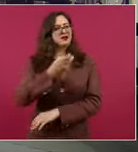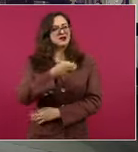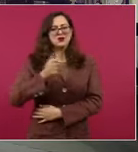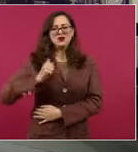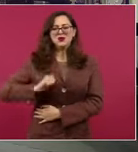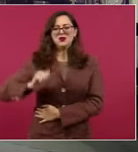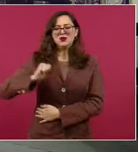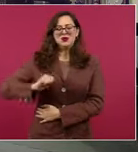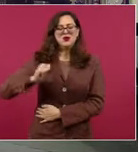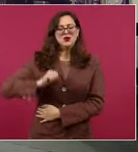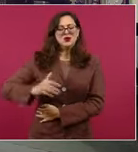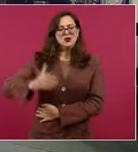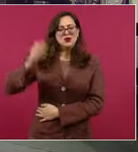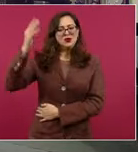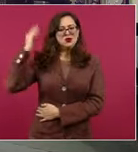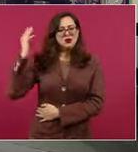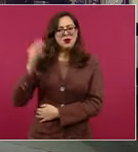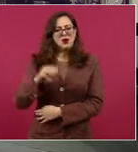que